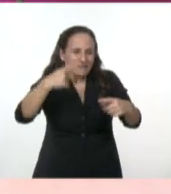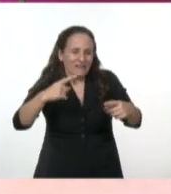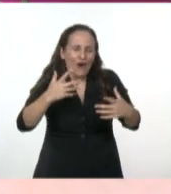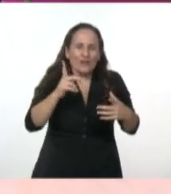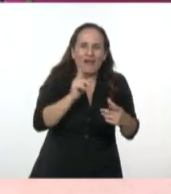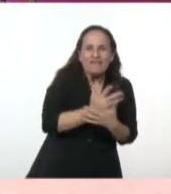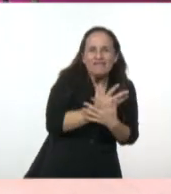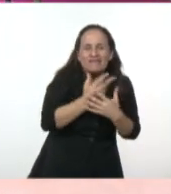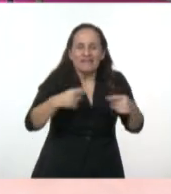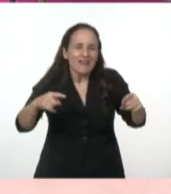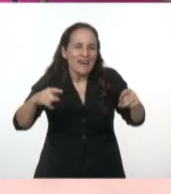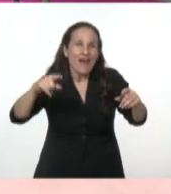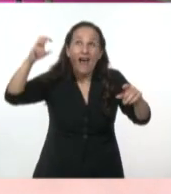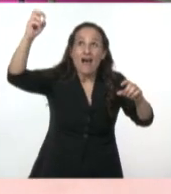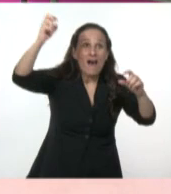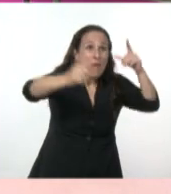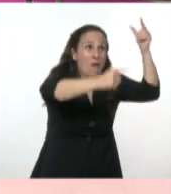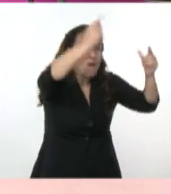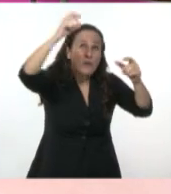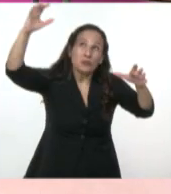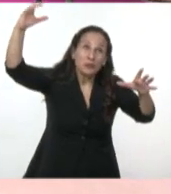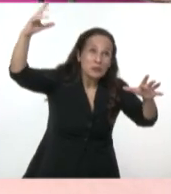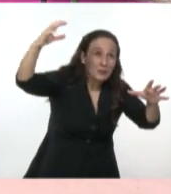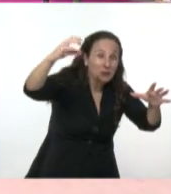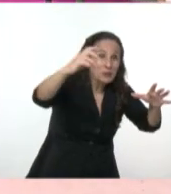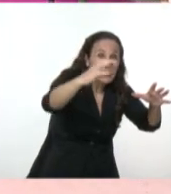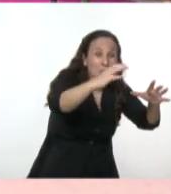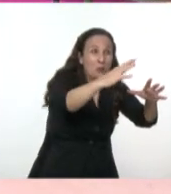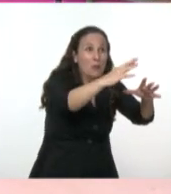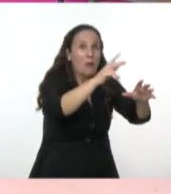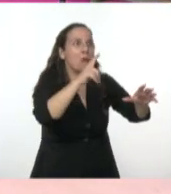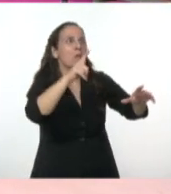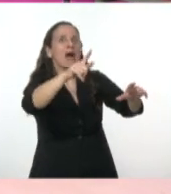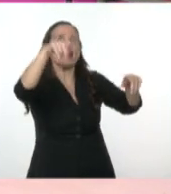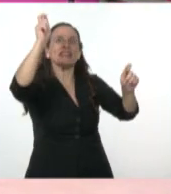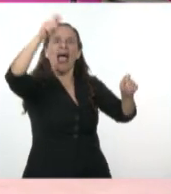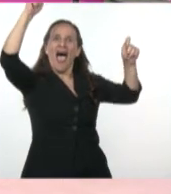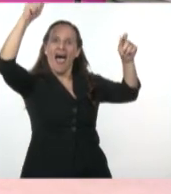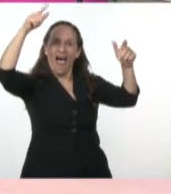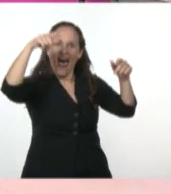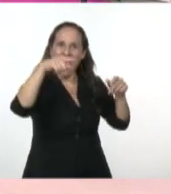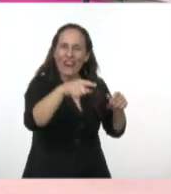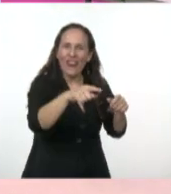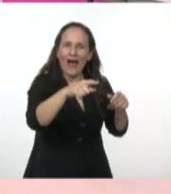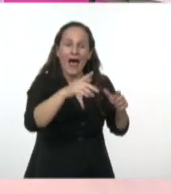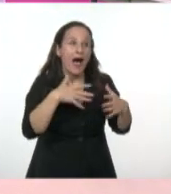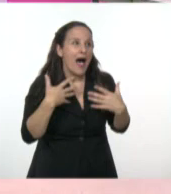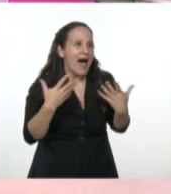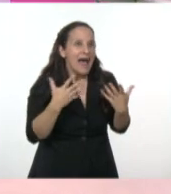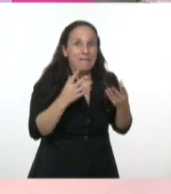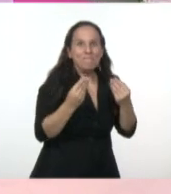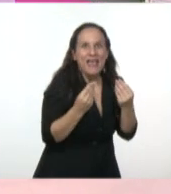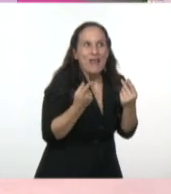un rayo por entre el ramaje, decimos temblando, mirad, es un hada. Y presos de un miedo delicioso y